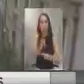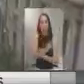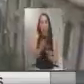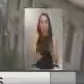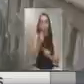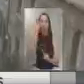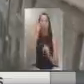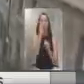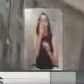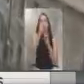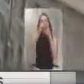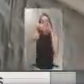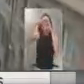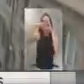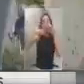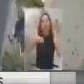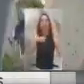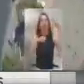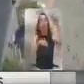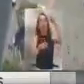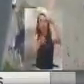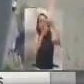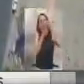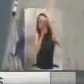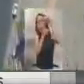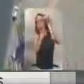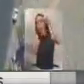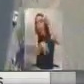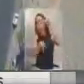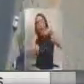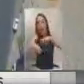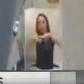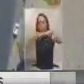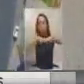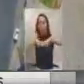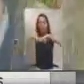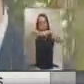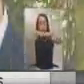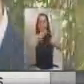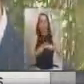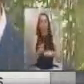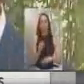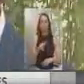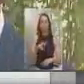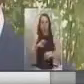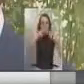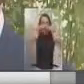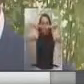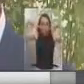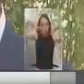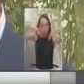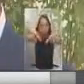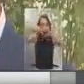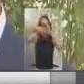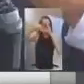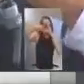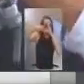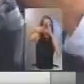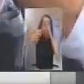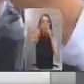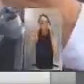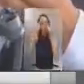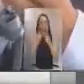Solamente lo veía en las películas, a través de un helicóptero, ¿ya? Y hoy día el dron te lleva a esa inmersión de imágenes y video y te hace